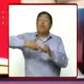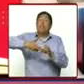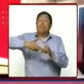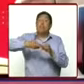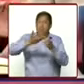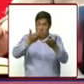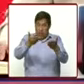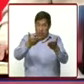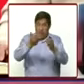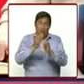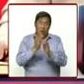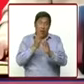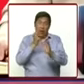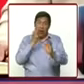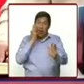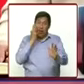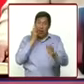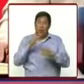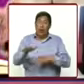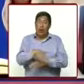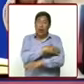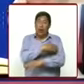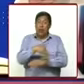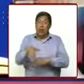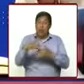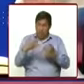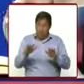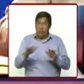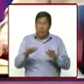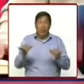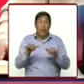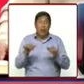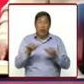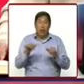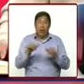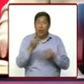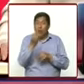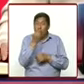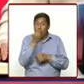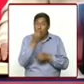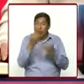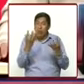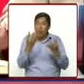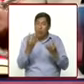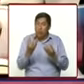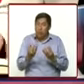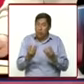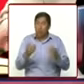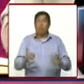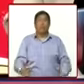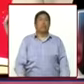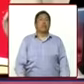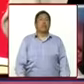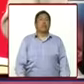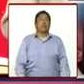usted está viendo larguísimas filas en las calles, en combustible y también en alimentos que ya están escaseando.